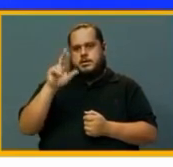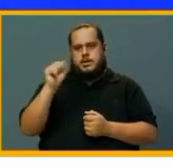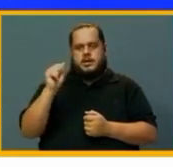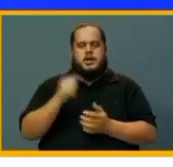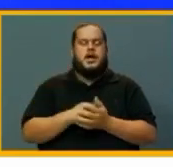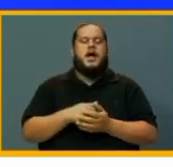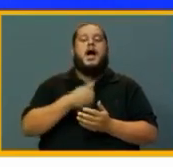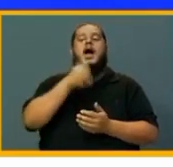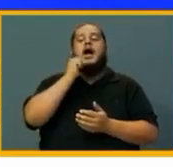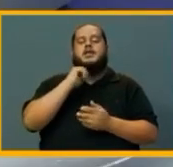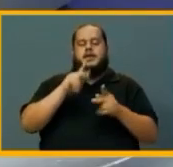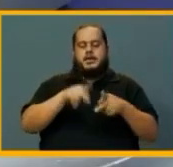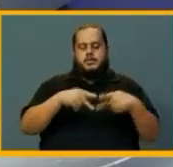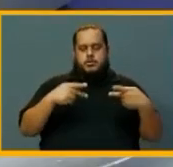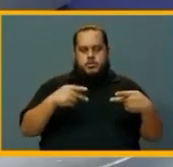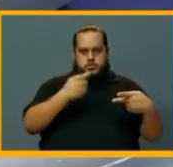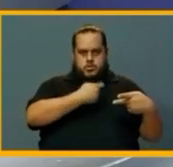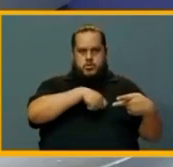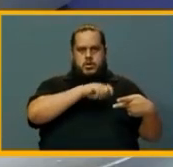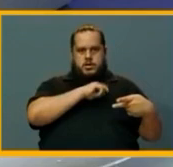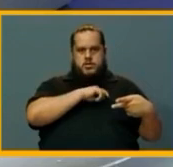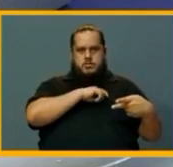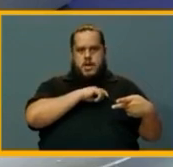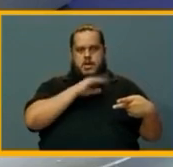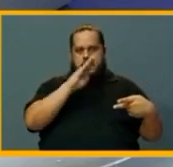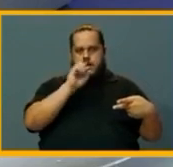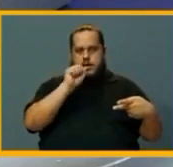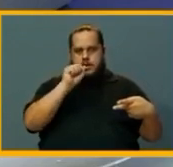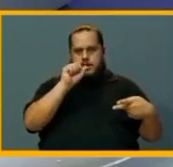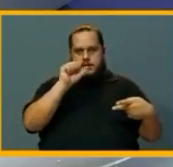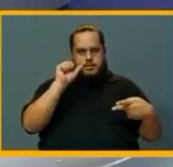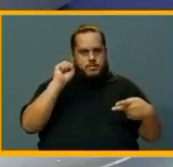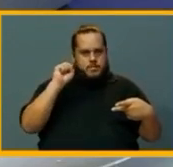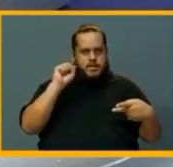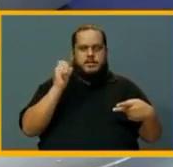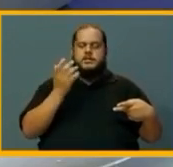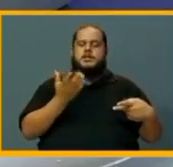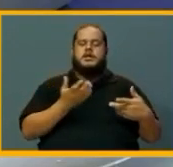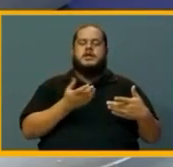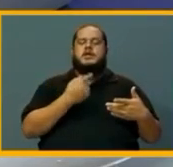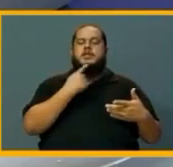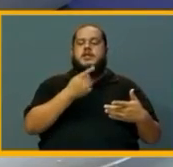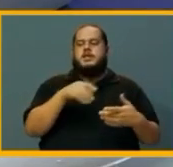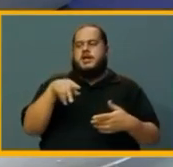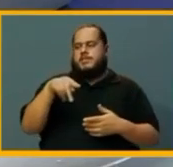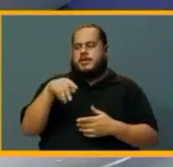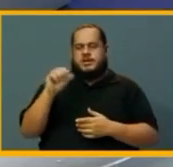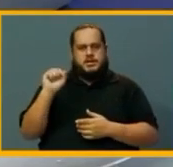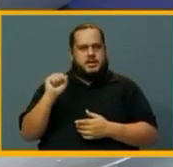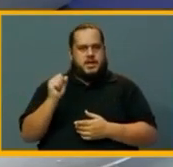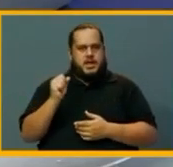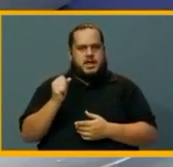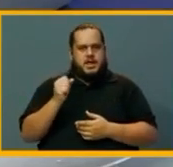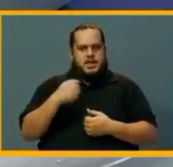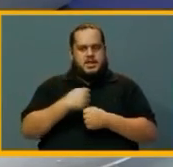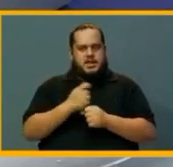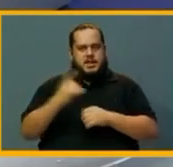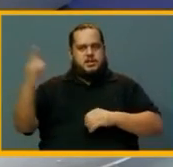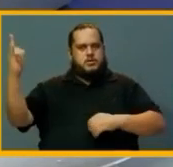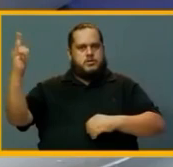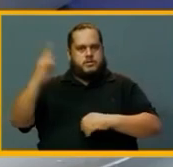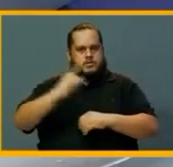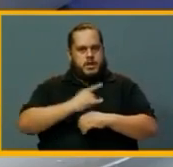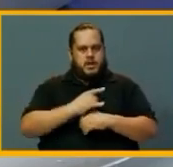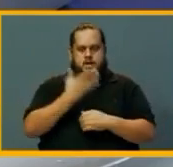España donde se habla de que a Patrick Sequeira se le hizo viajar, yo